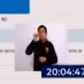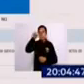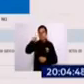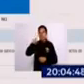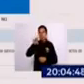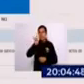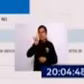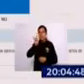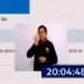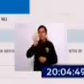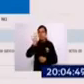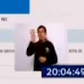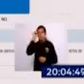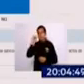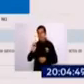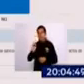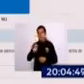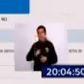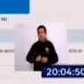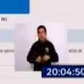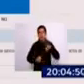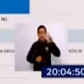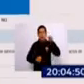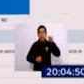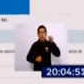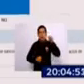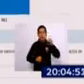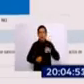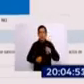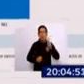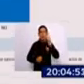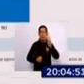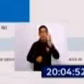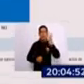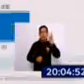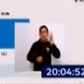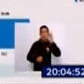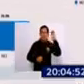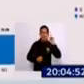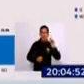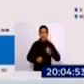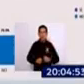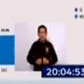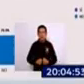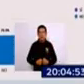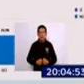el 74%. Por el no, el 26%.